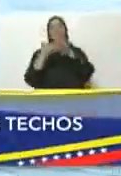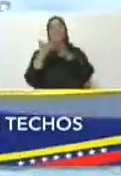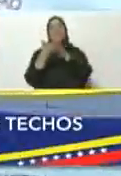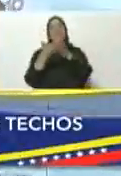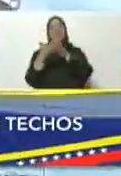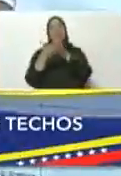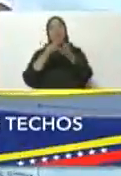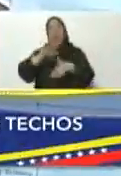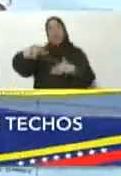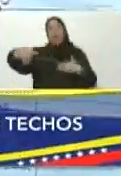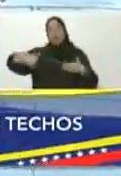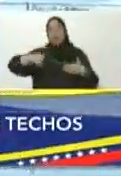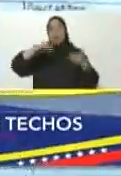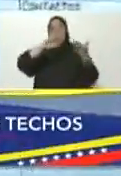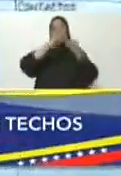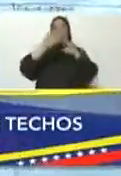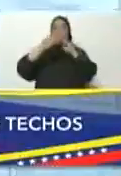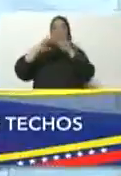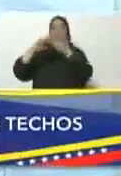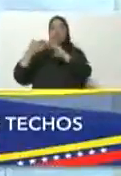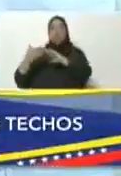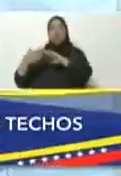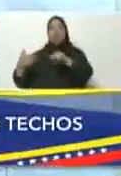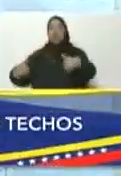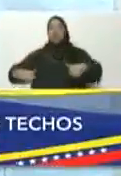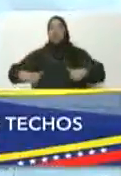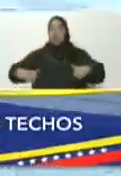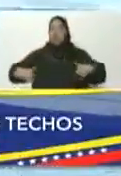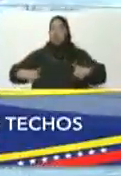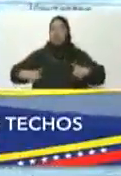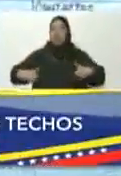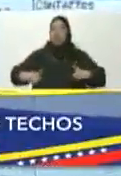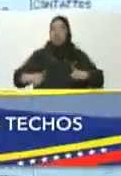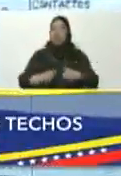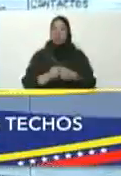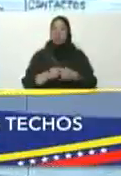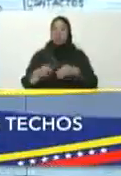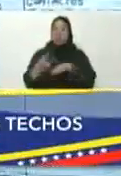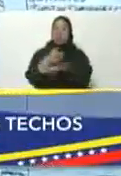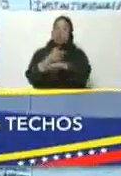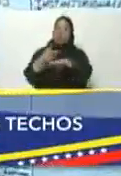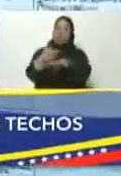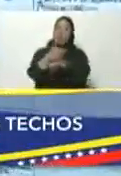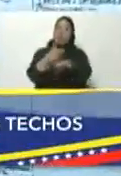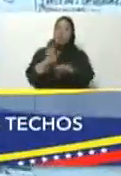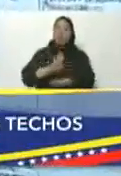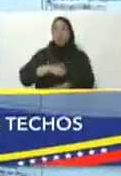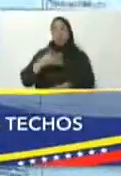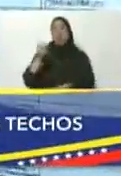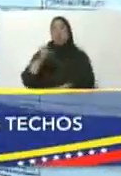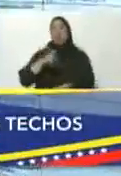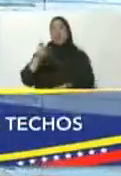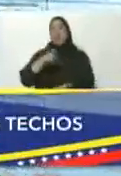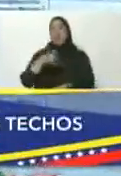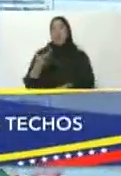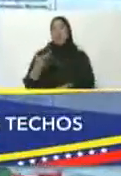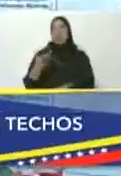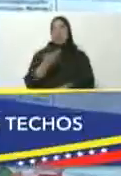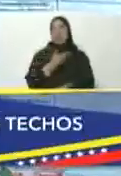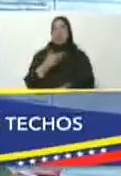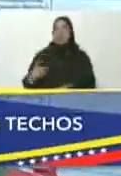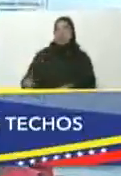de nuestros barrios. Conocemos las debilidades y la fortaleza y es así como se gobierna. Entonces necesitamos aquí, señor